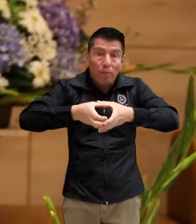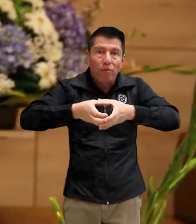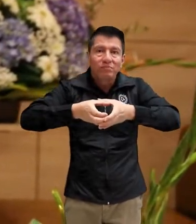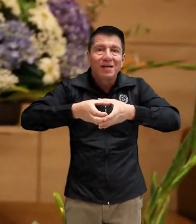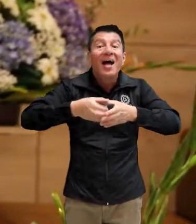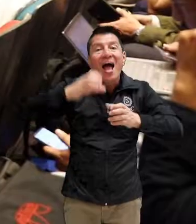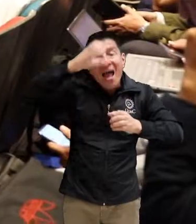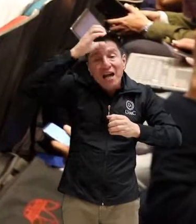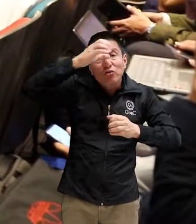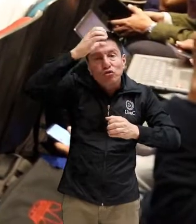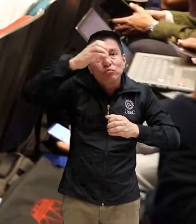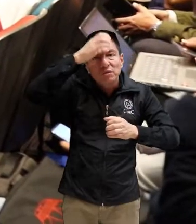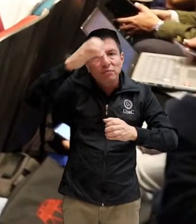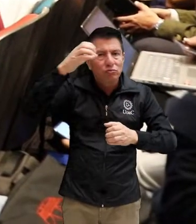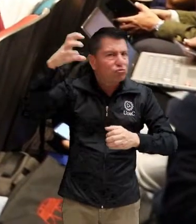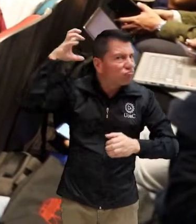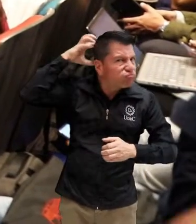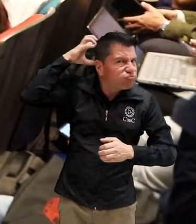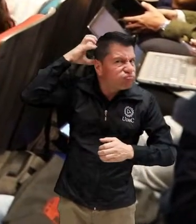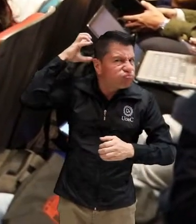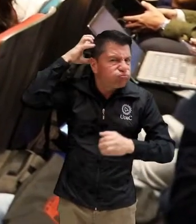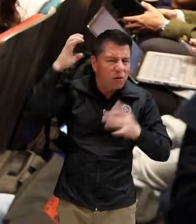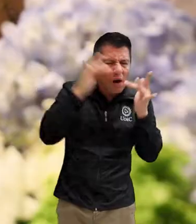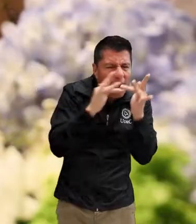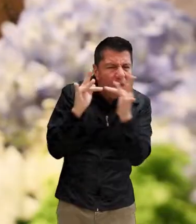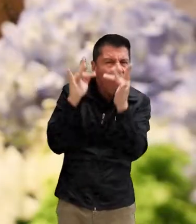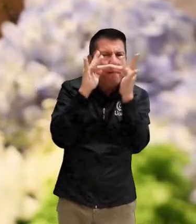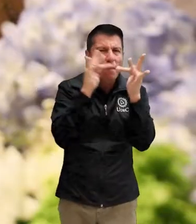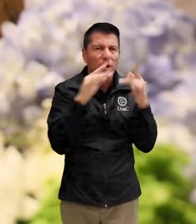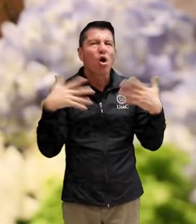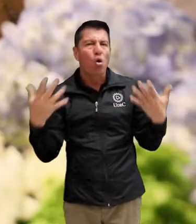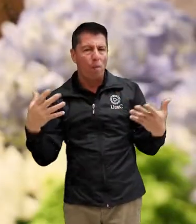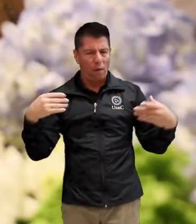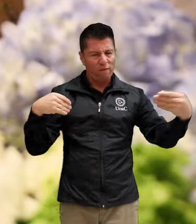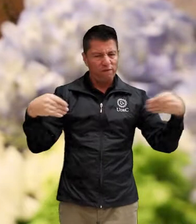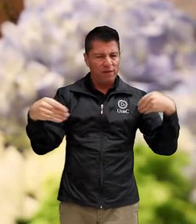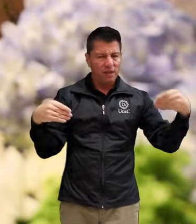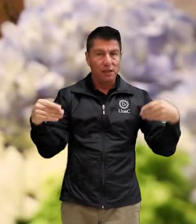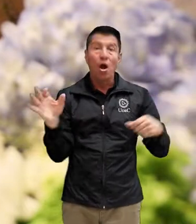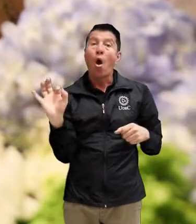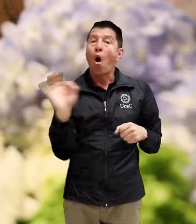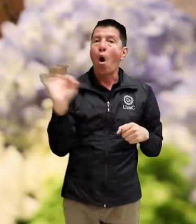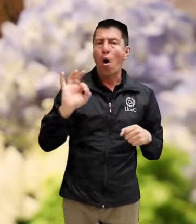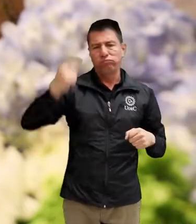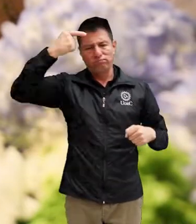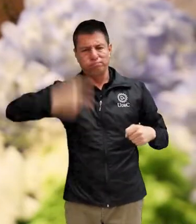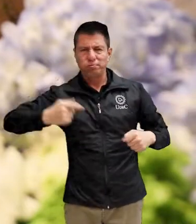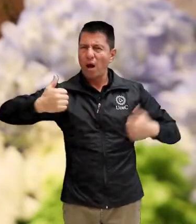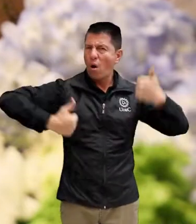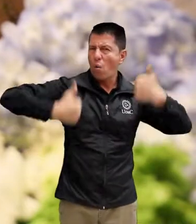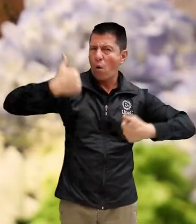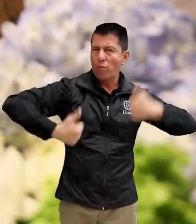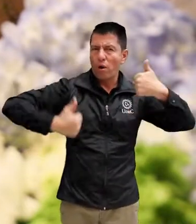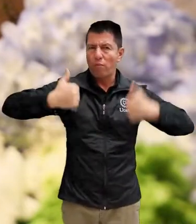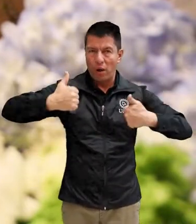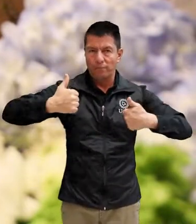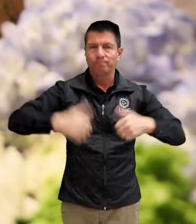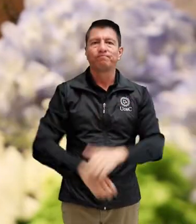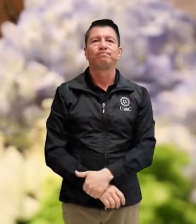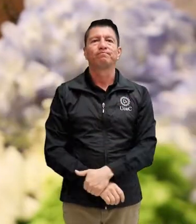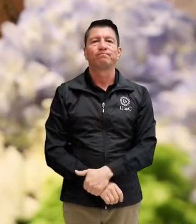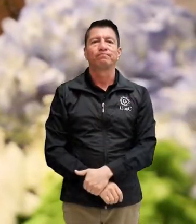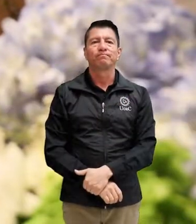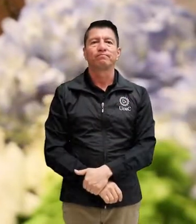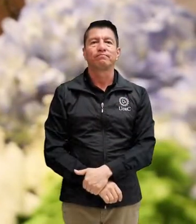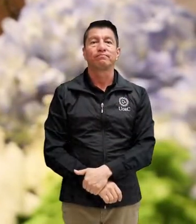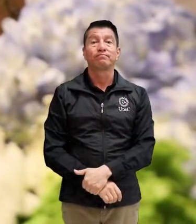redes neuronales de tipo flexible o de tipo más vertical o autoritario, DMN o